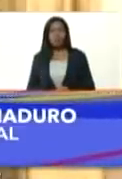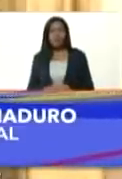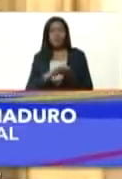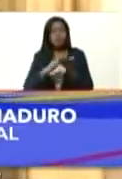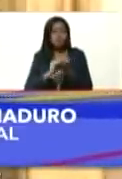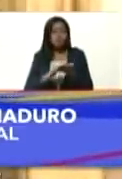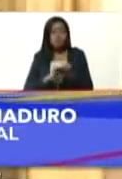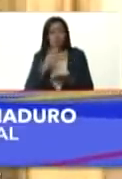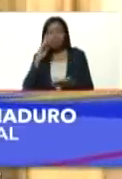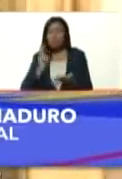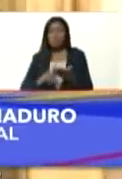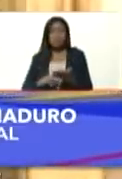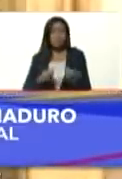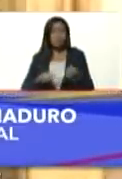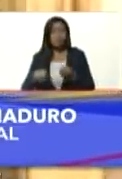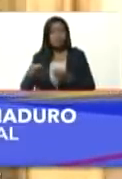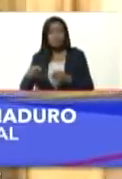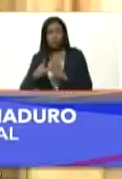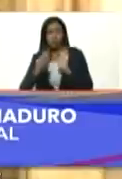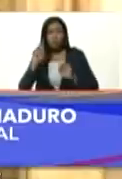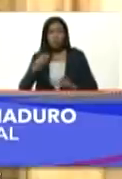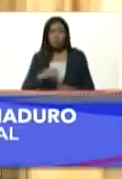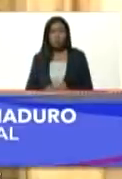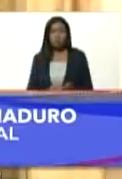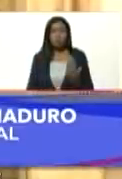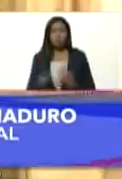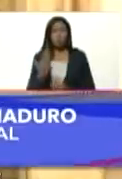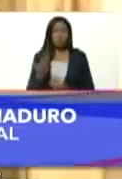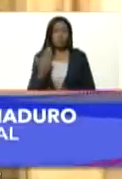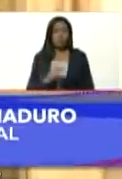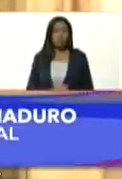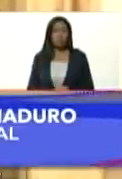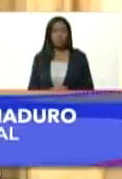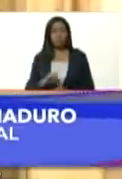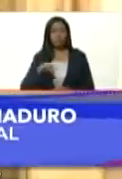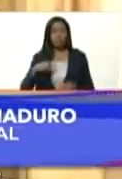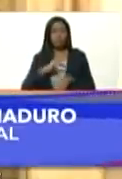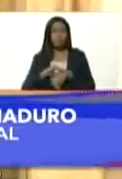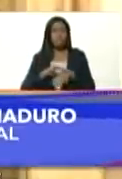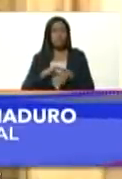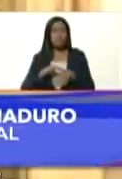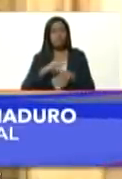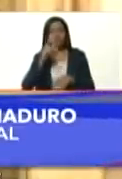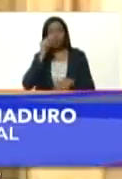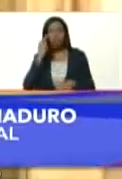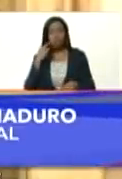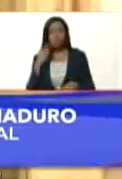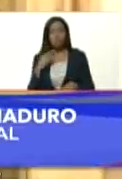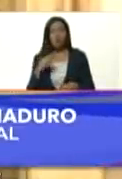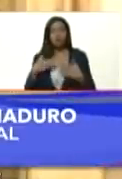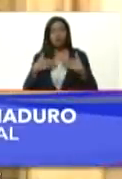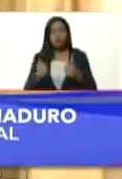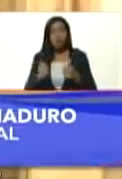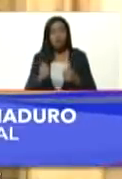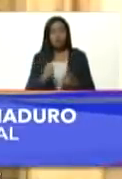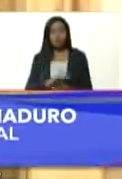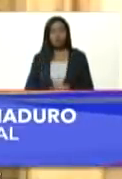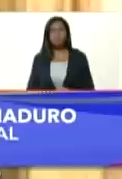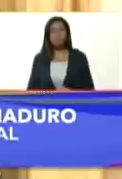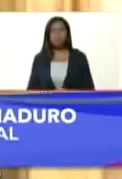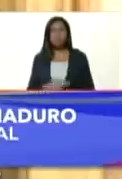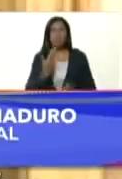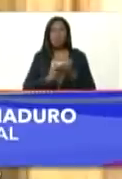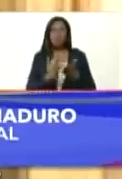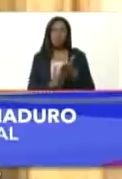resolverlo verdaderamente en coordinación, muy importante. Nuestro ministro Carlos Alvarado, doctor Carlos Alvarado, le